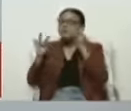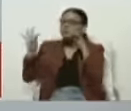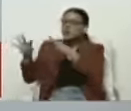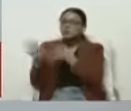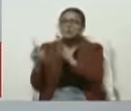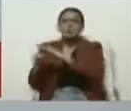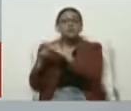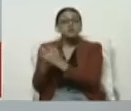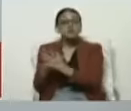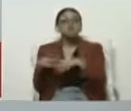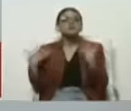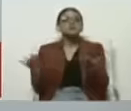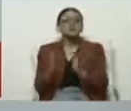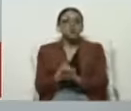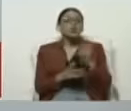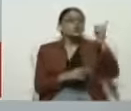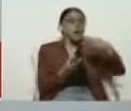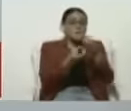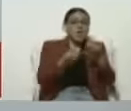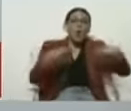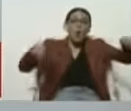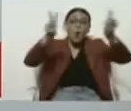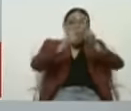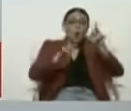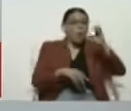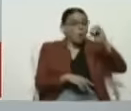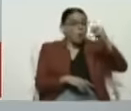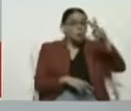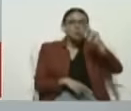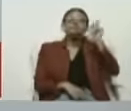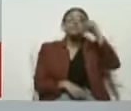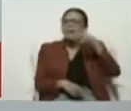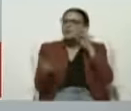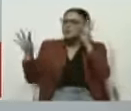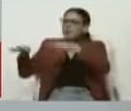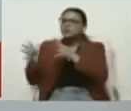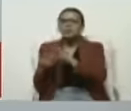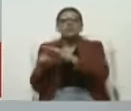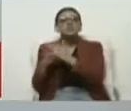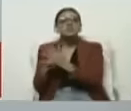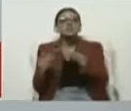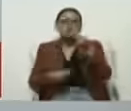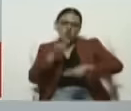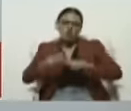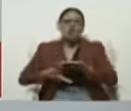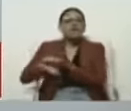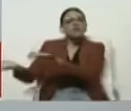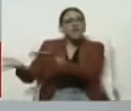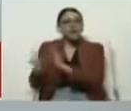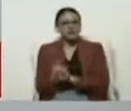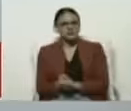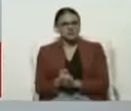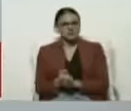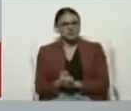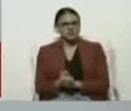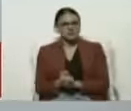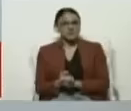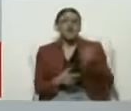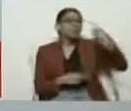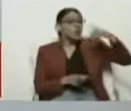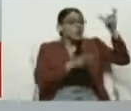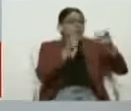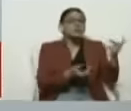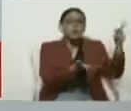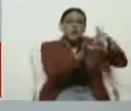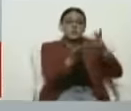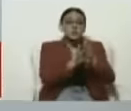del panel de expertos de Naciones Unidas y por parte de todos los observadores electorales que vengan a la elección venezolana, de